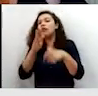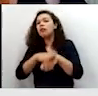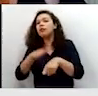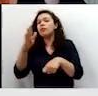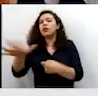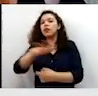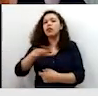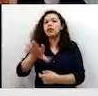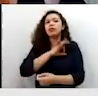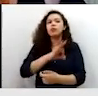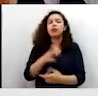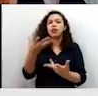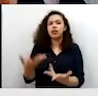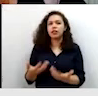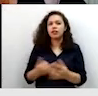posibilidad la